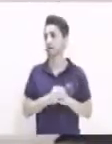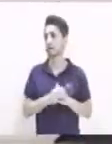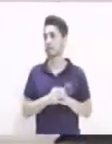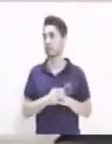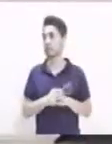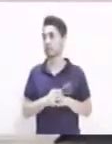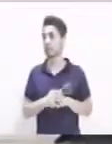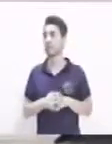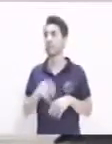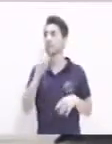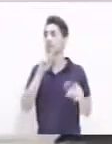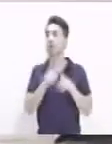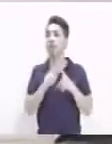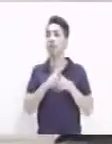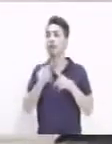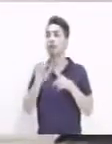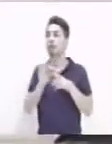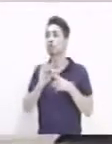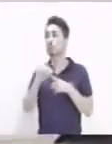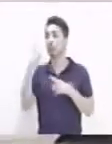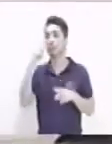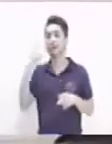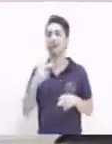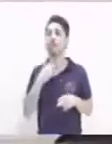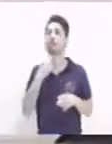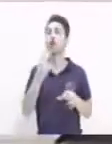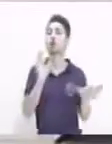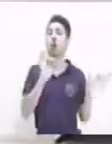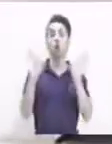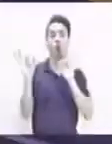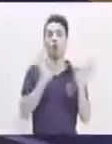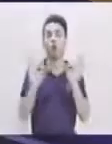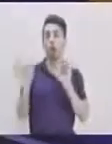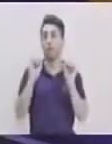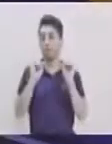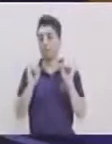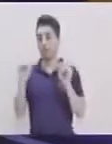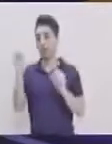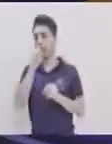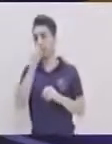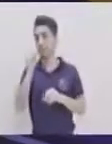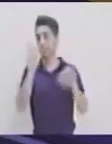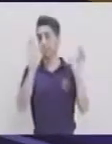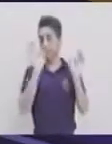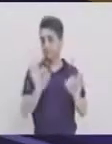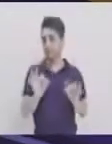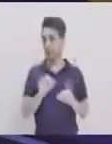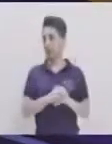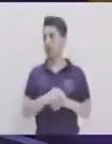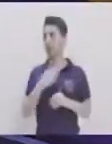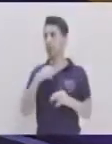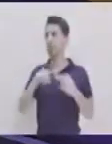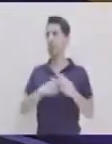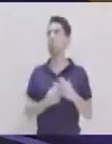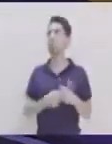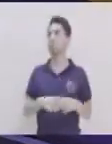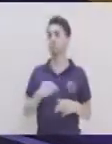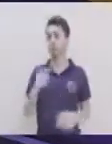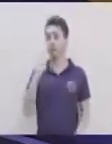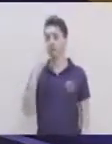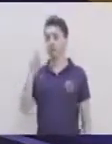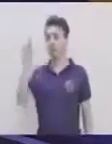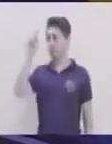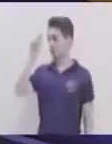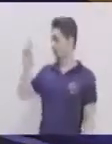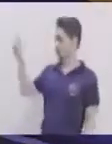nos sirve para poder articular mejor la voz y poder cantar mejor. Vamos a comenzar